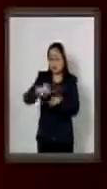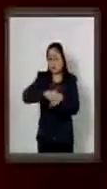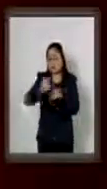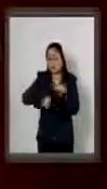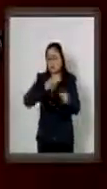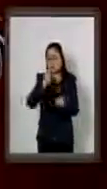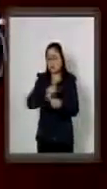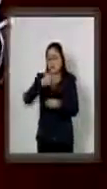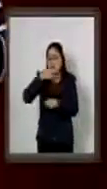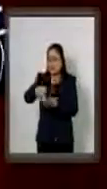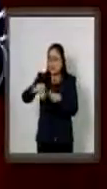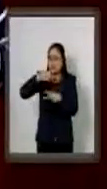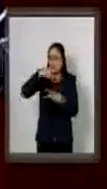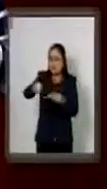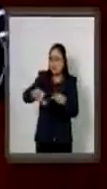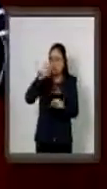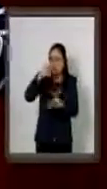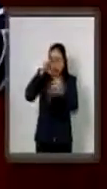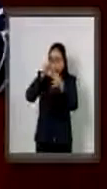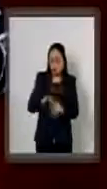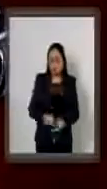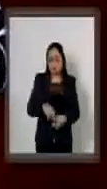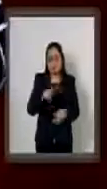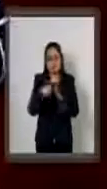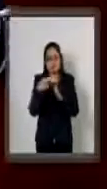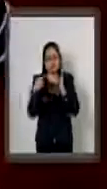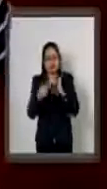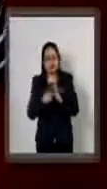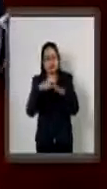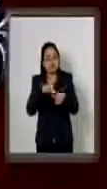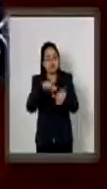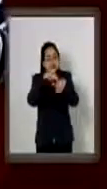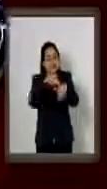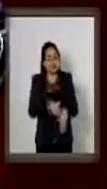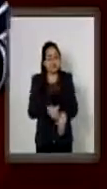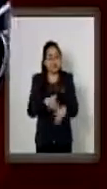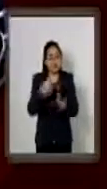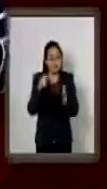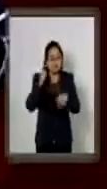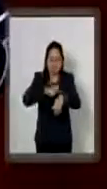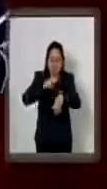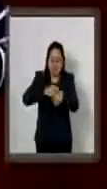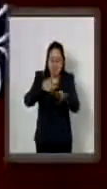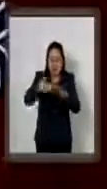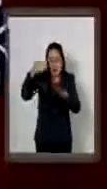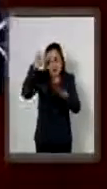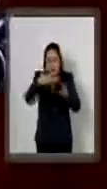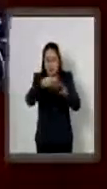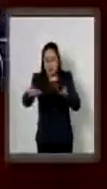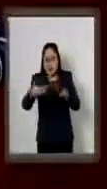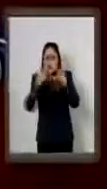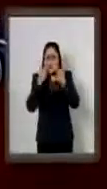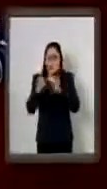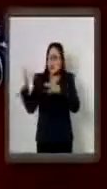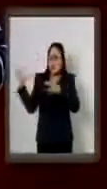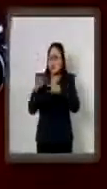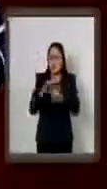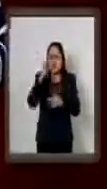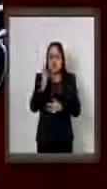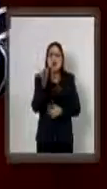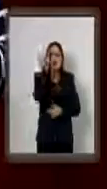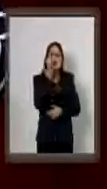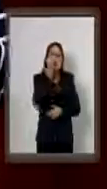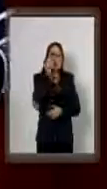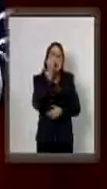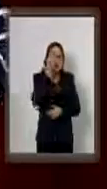siguiente no cumple con el requisito y el criterio de temporalidad. Es una simulación